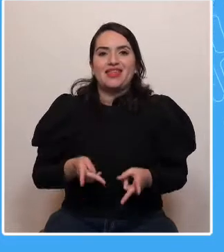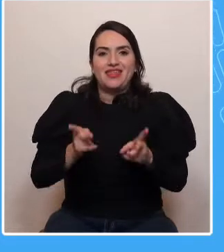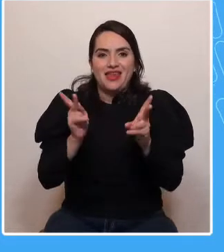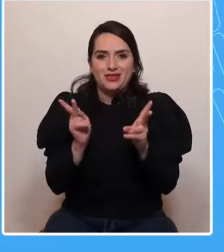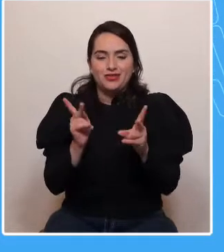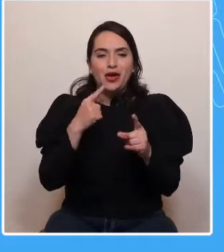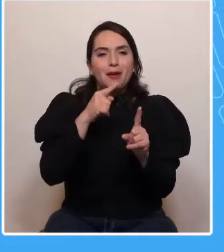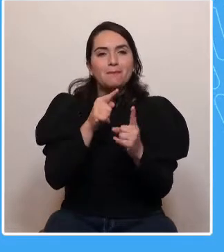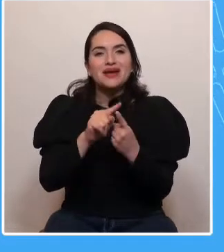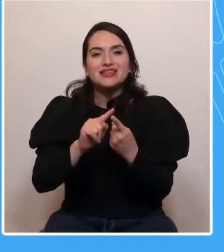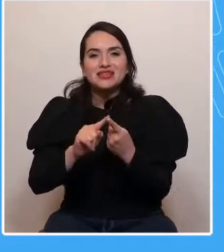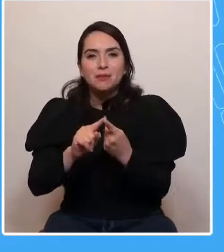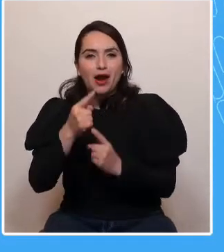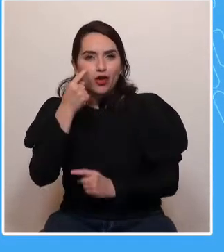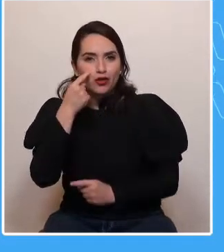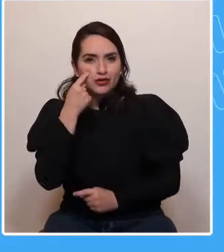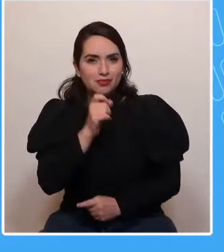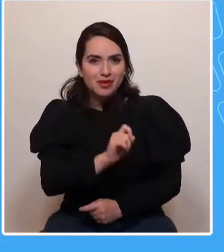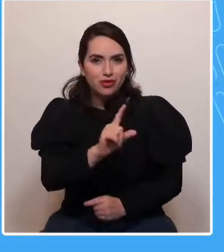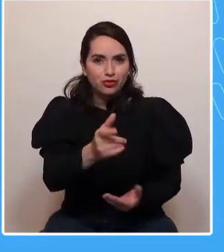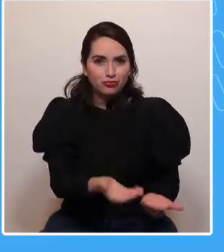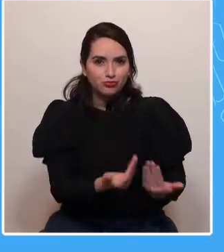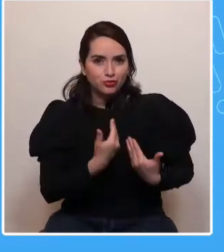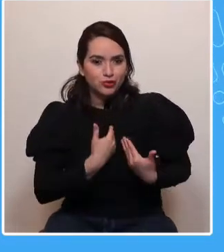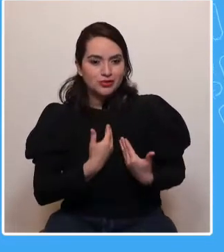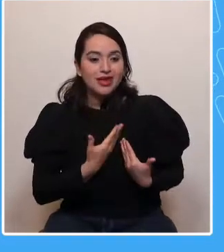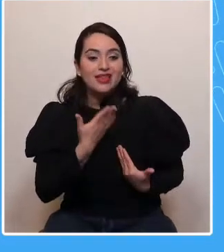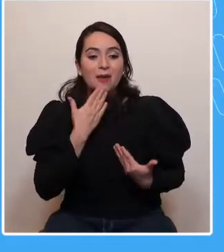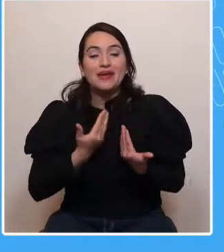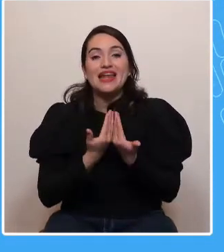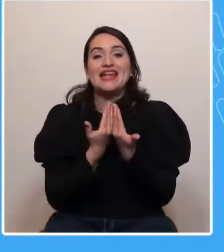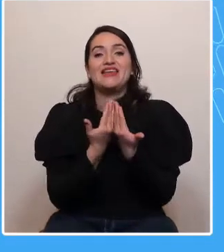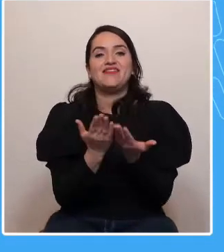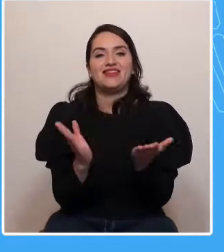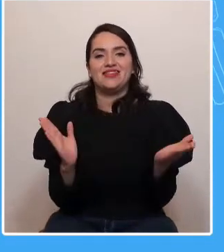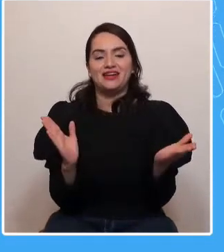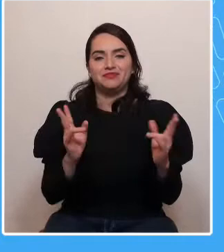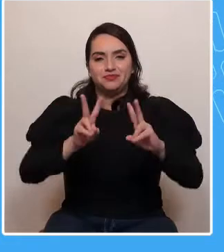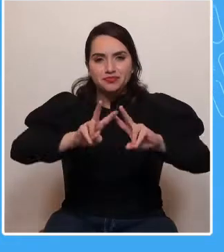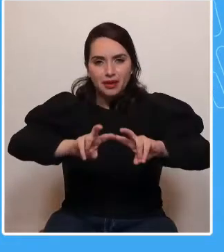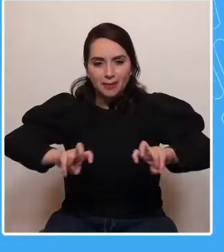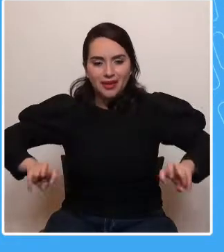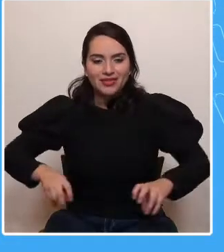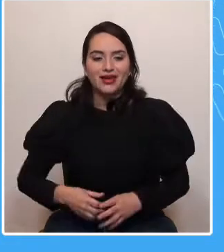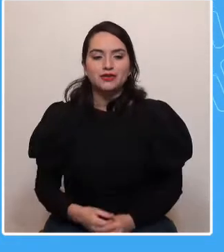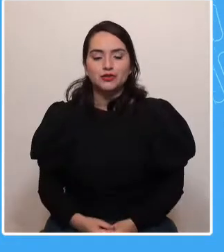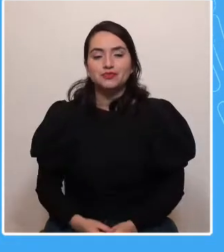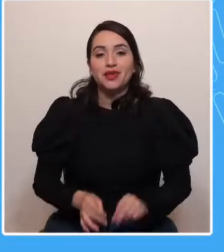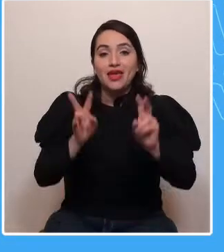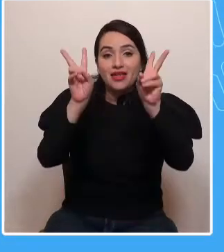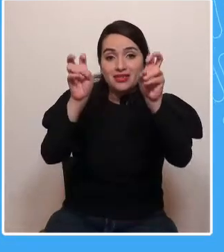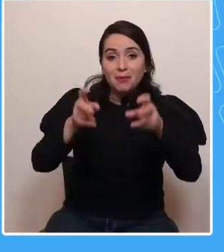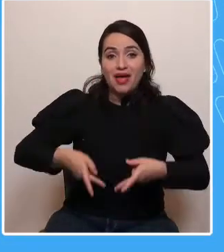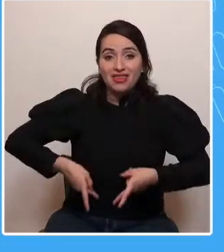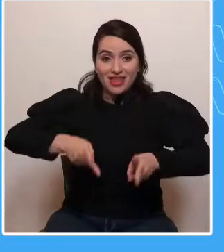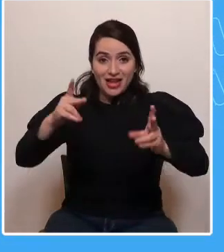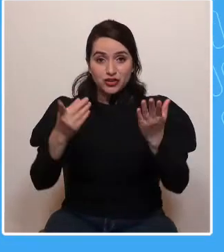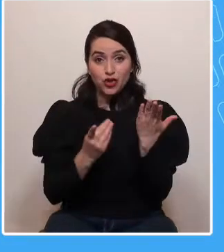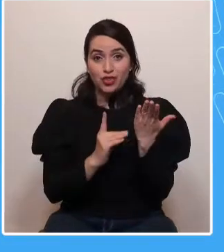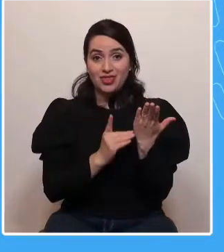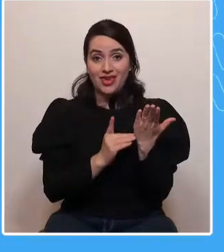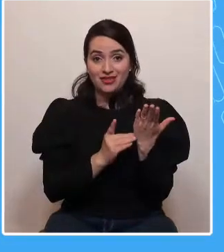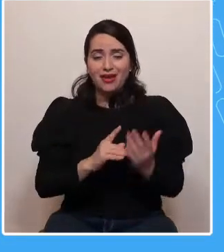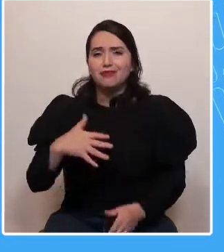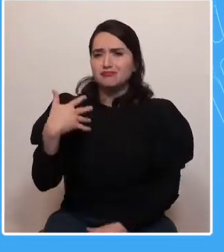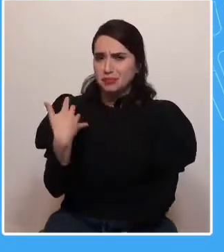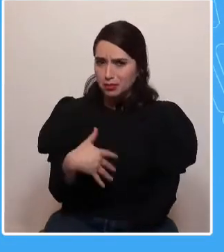de los conocimientos y a la libertad de investigación. Respecto de los derechos digitales, relevamos la